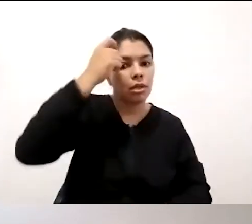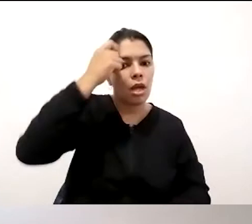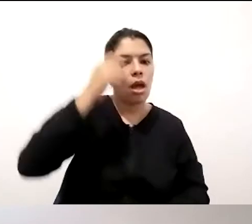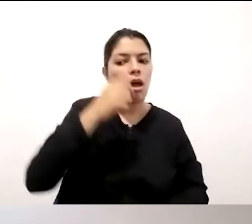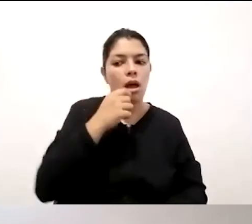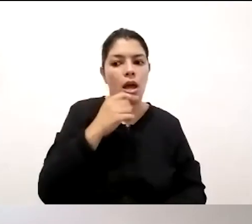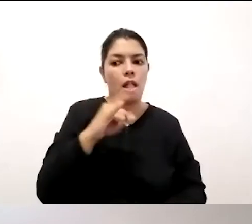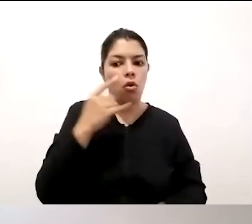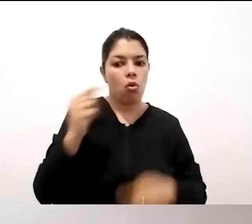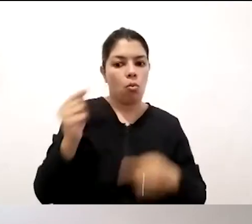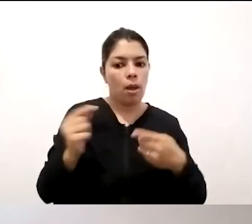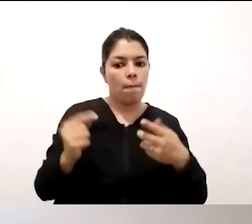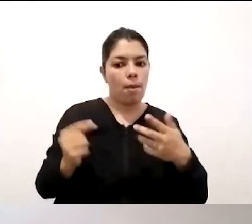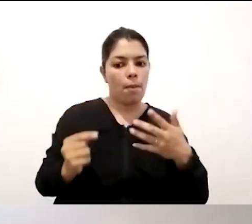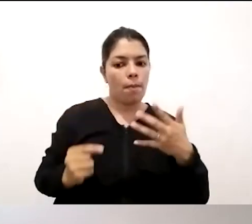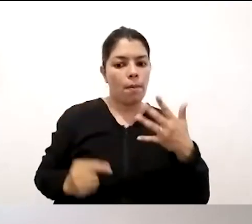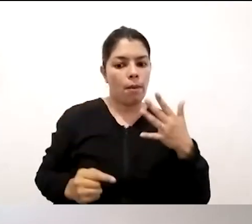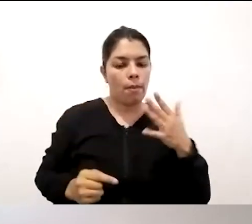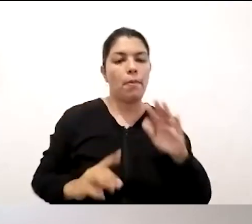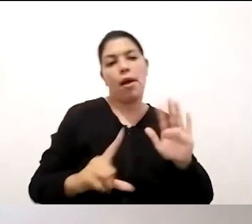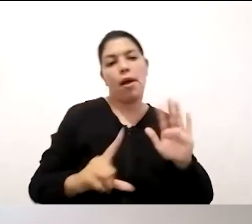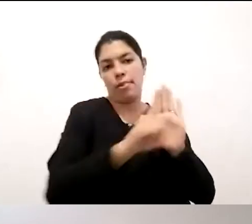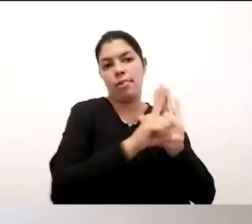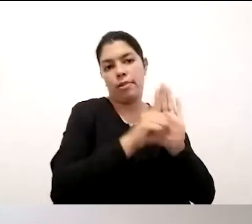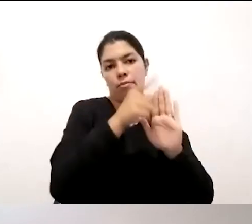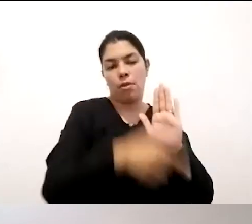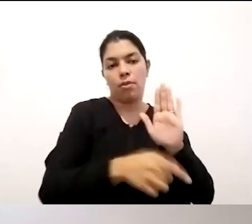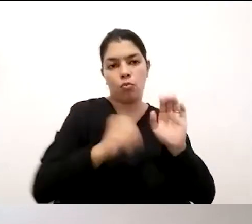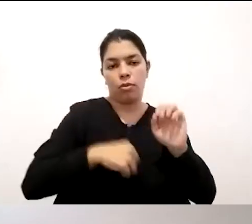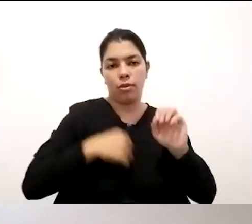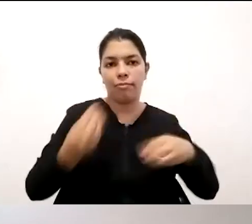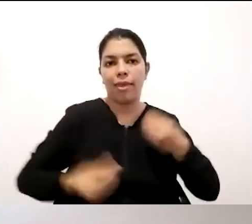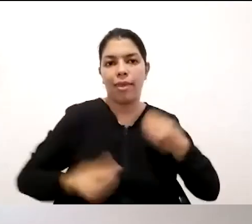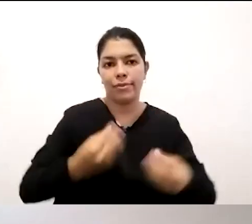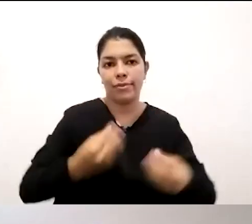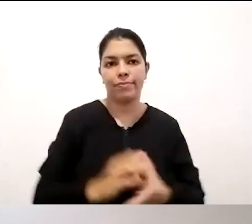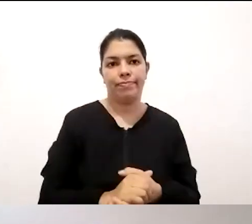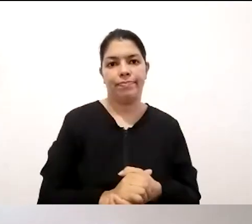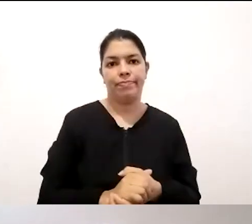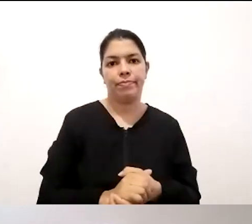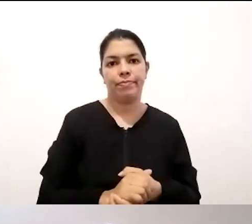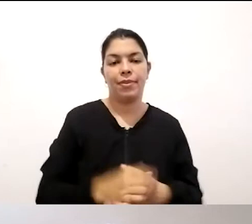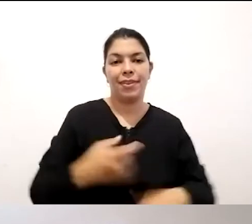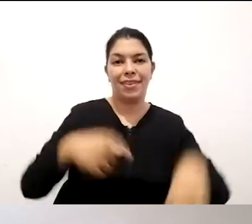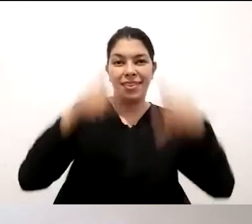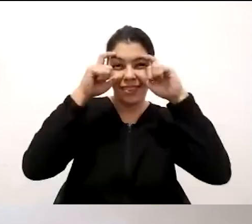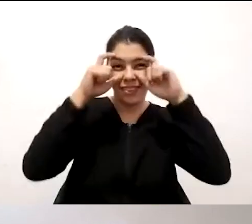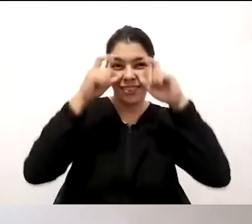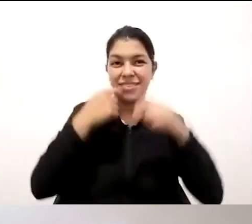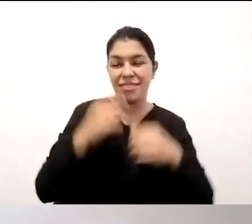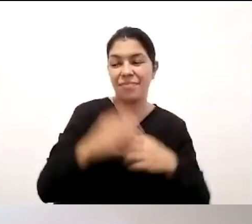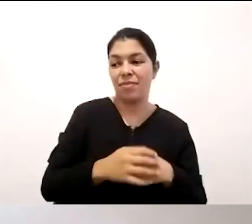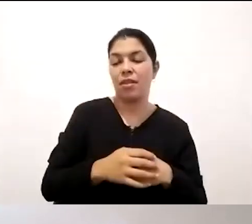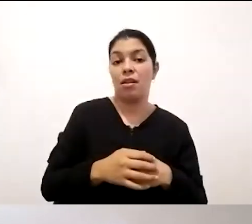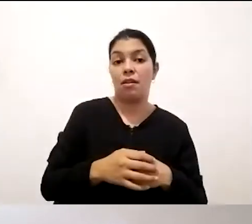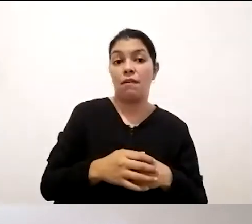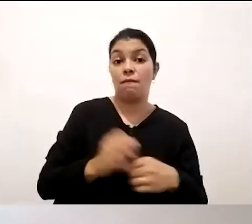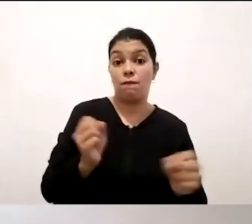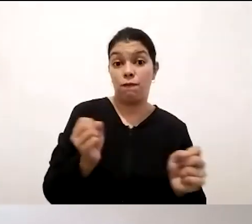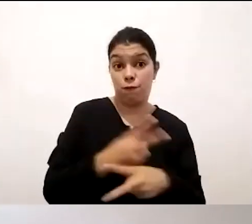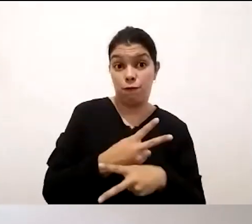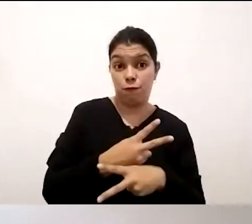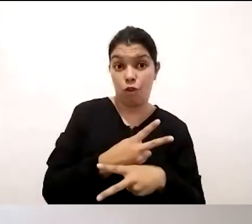acuerdo a lo que establece nuestra ley. Y continuando con los tipos de violencia, se encuentra la